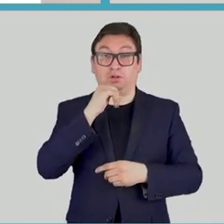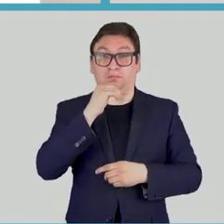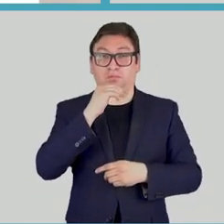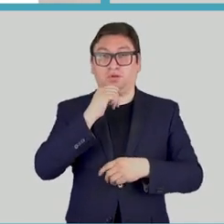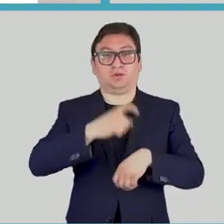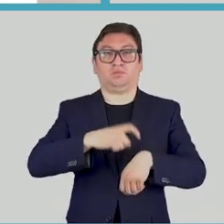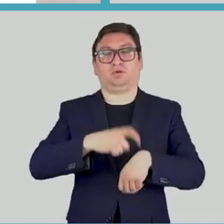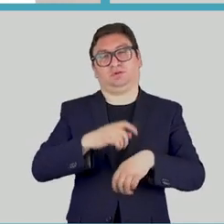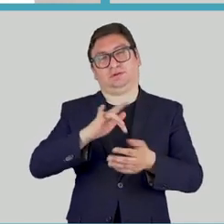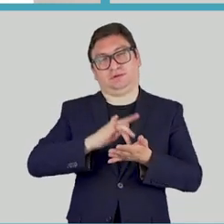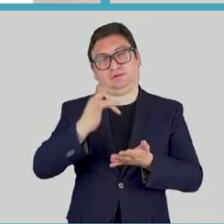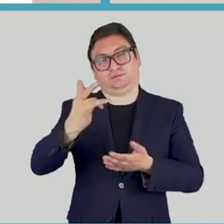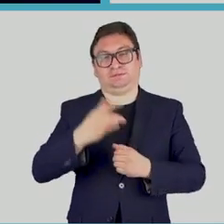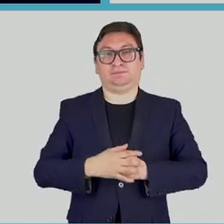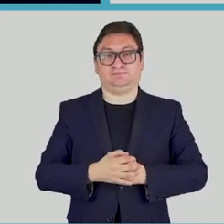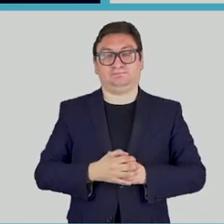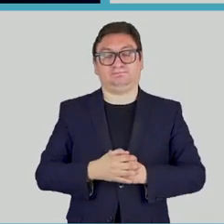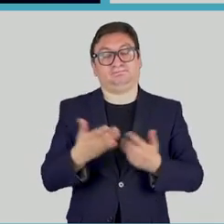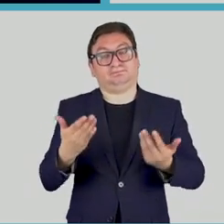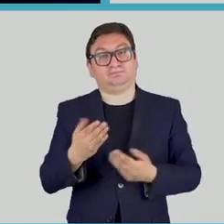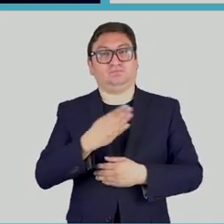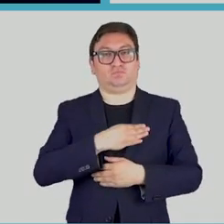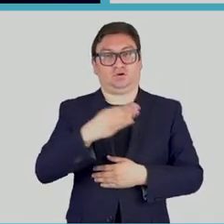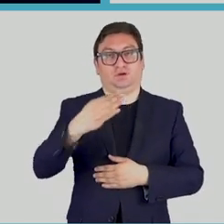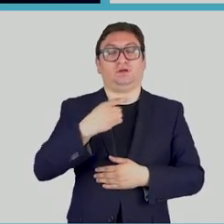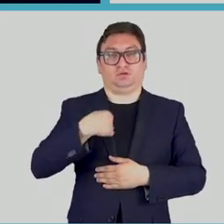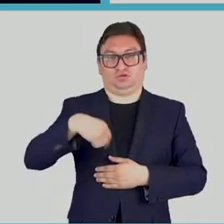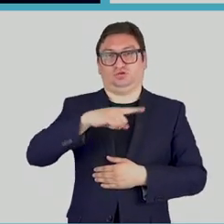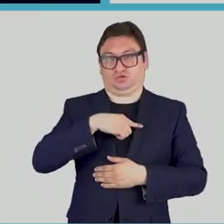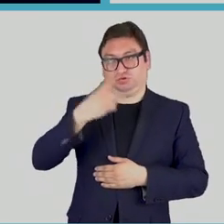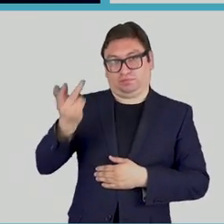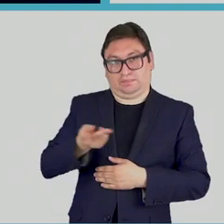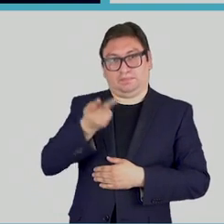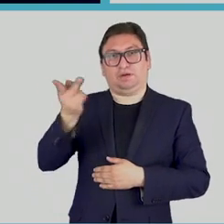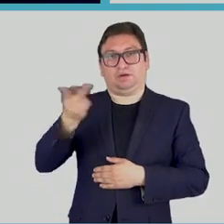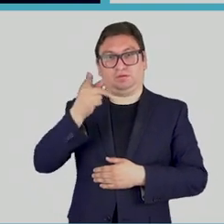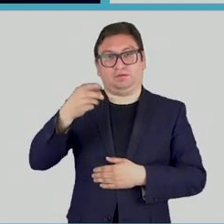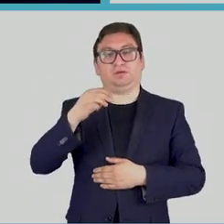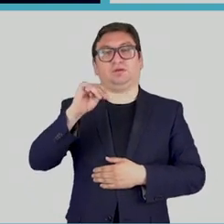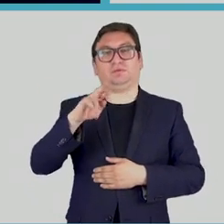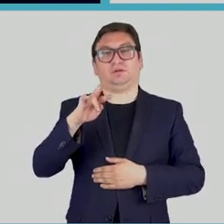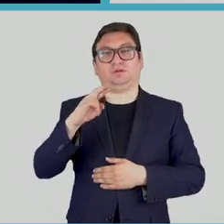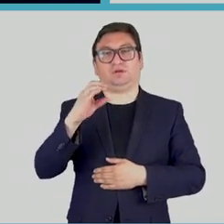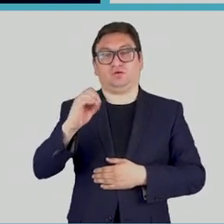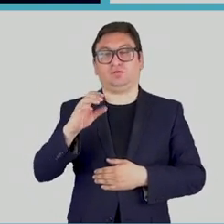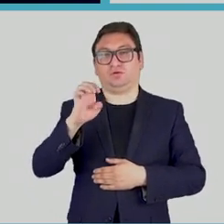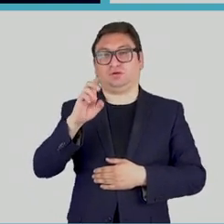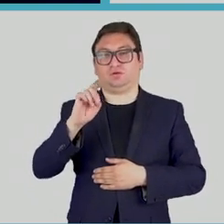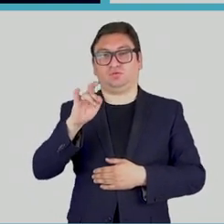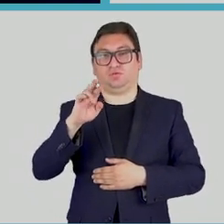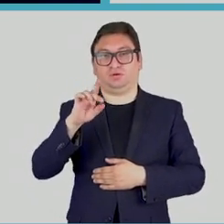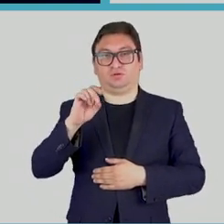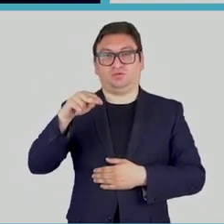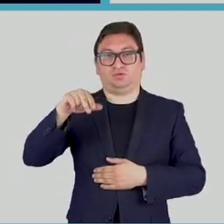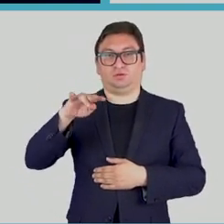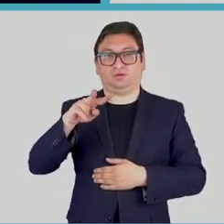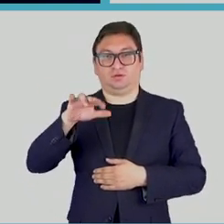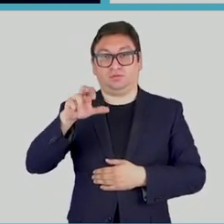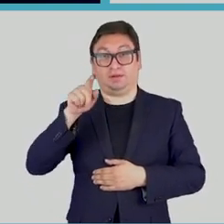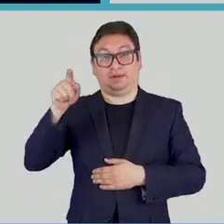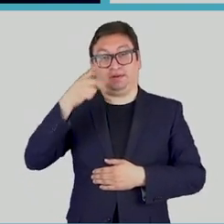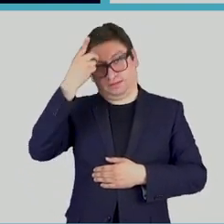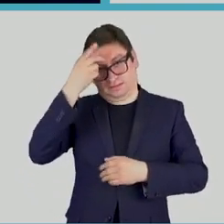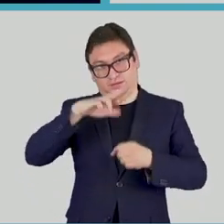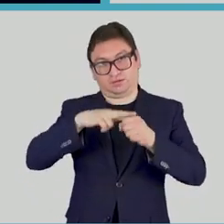puede ver a esa hora Gracias Bueno consultamos también al área del maestro Eduardo Nava el director de